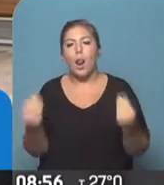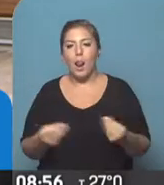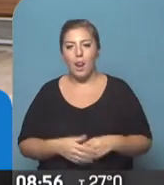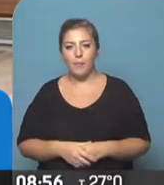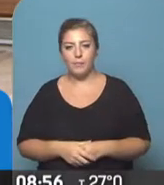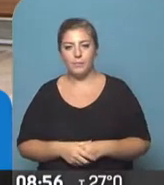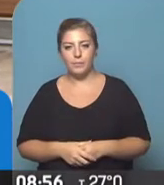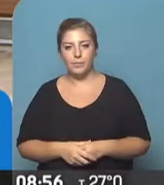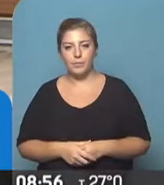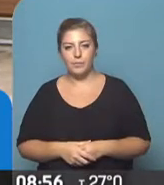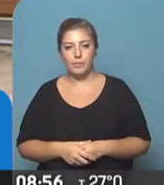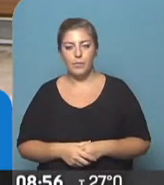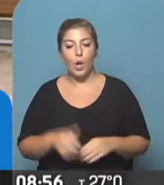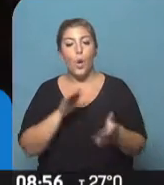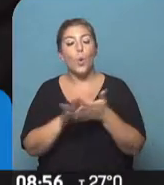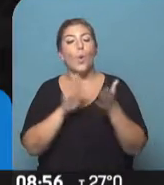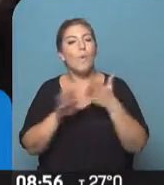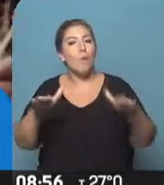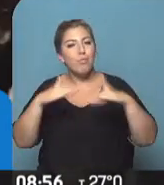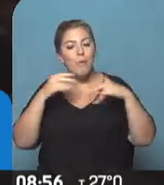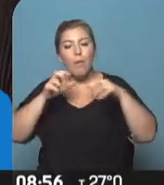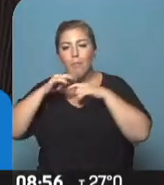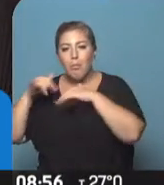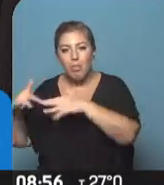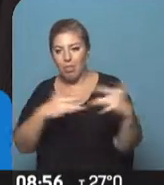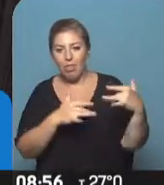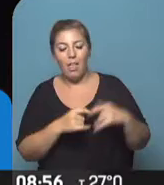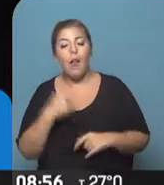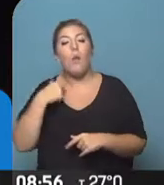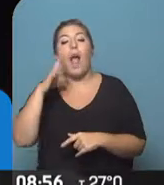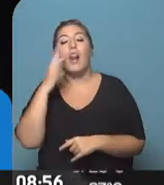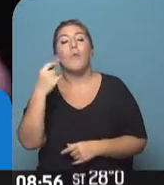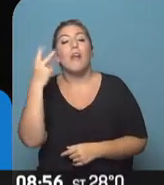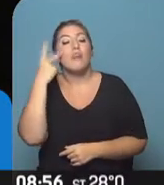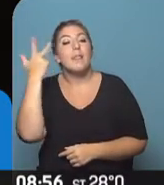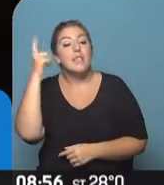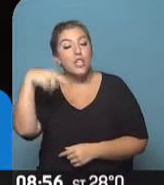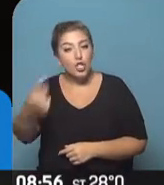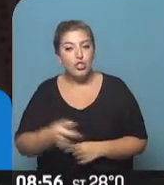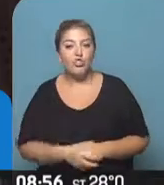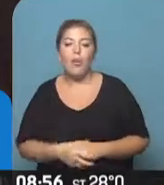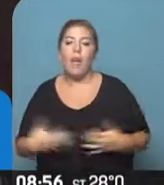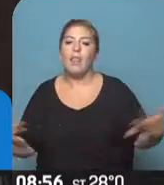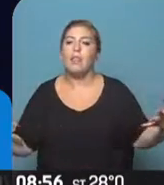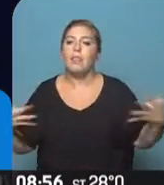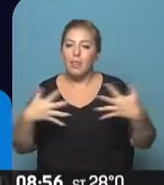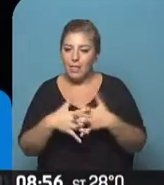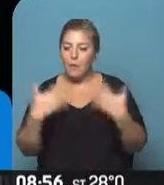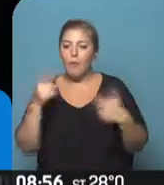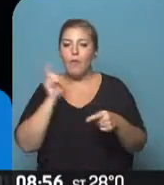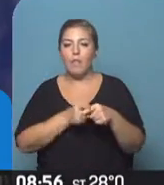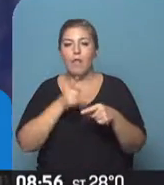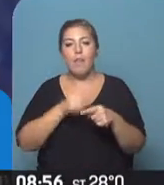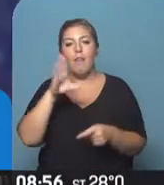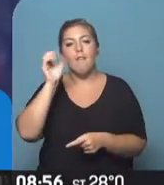justamente la generación de nuevos públicos, la divulgación. ¿Algún adelanto para el 2018? En una articulación que nos permite que el Festival